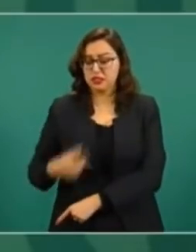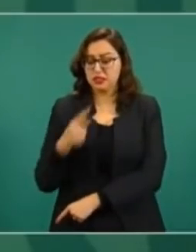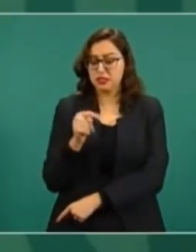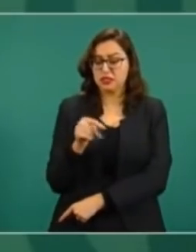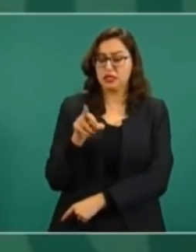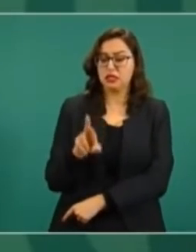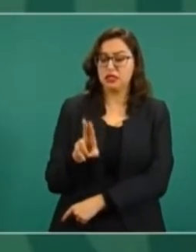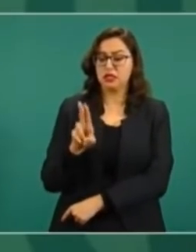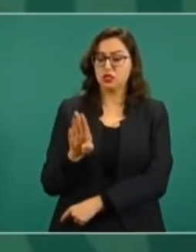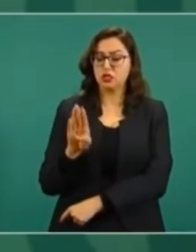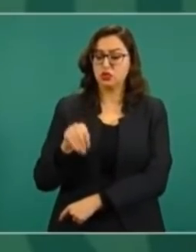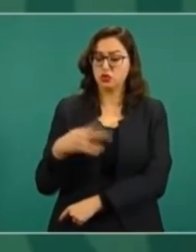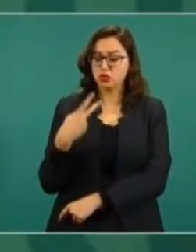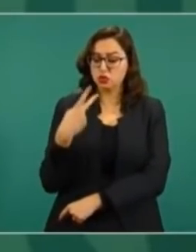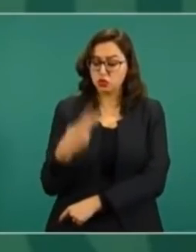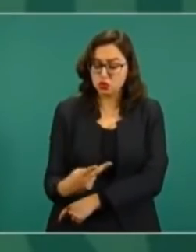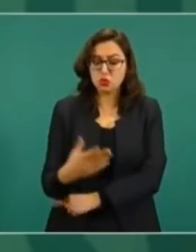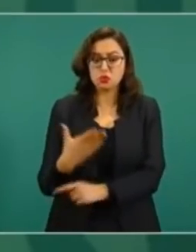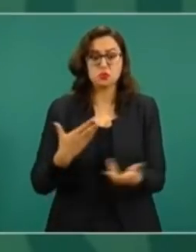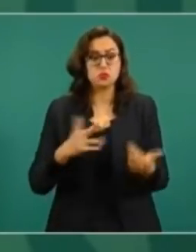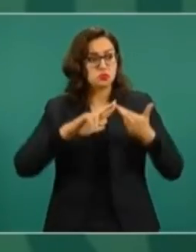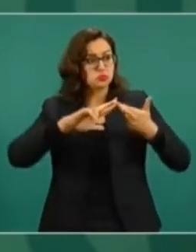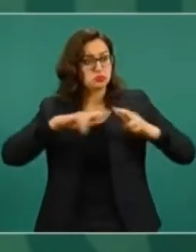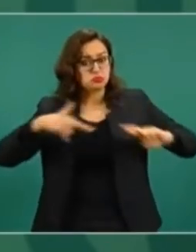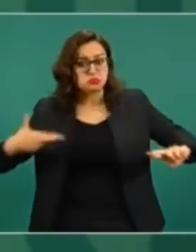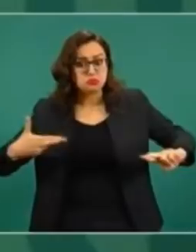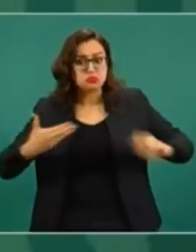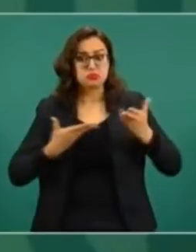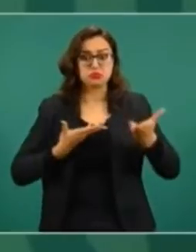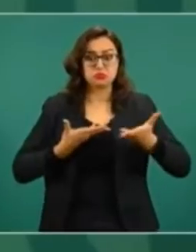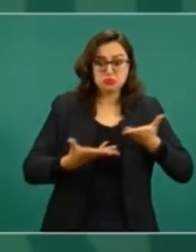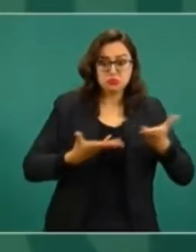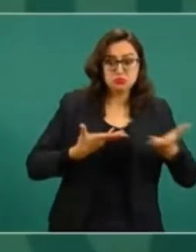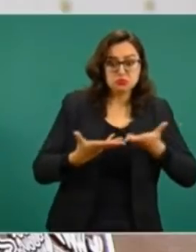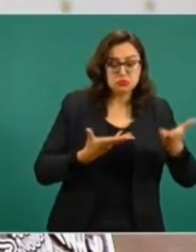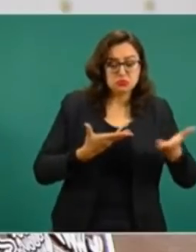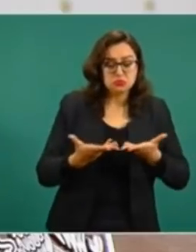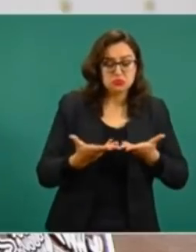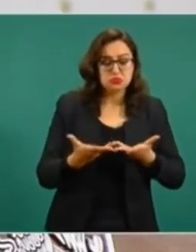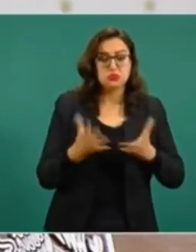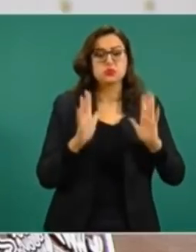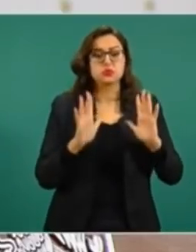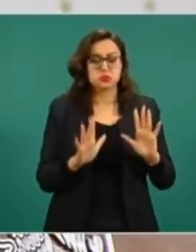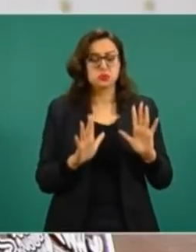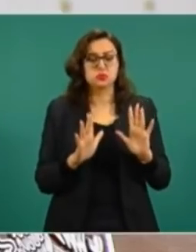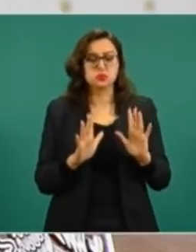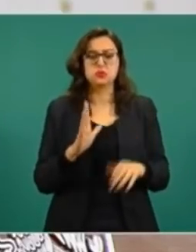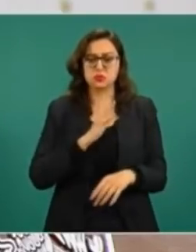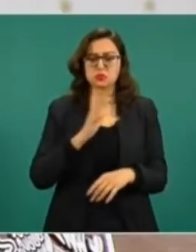se ha llevado a cabo a partir de ese